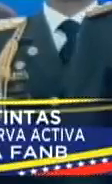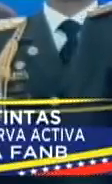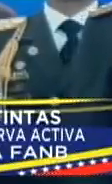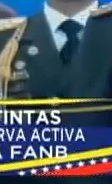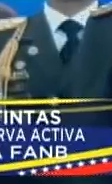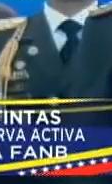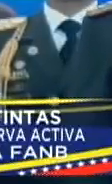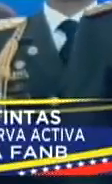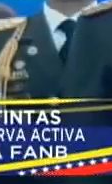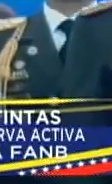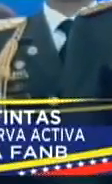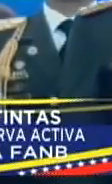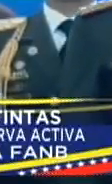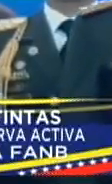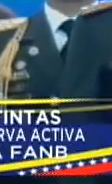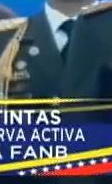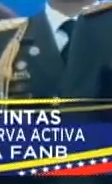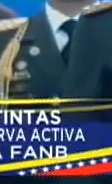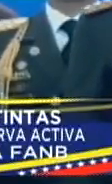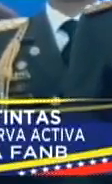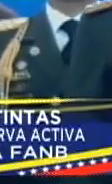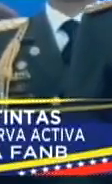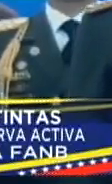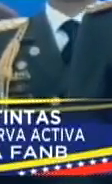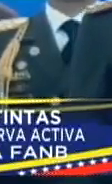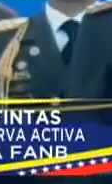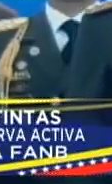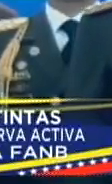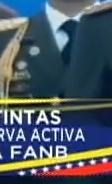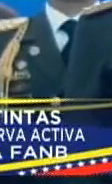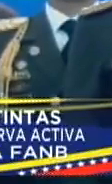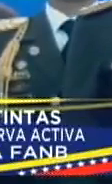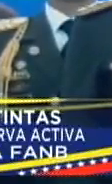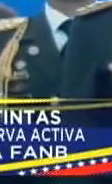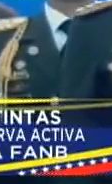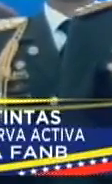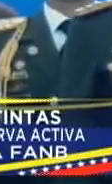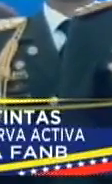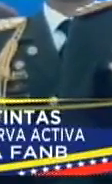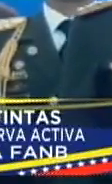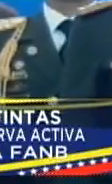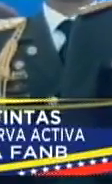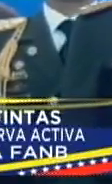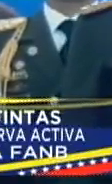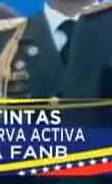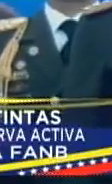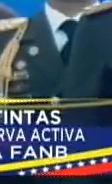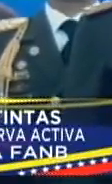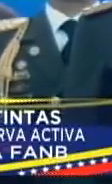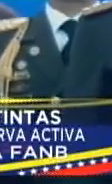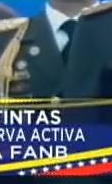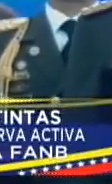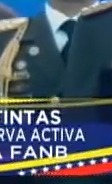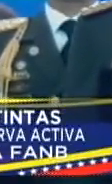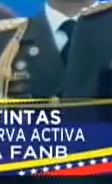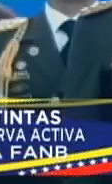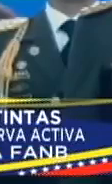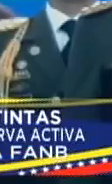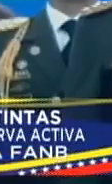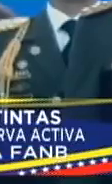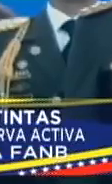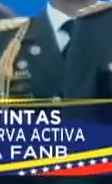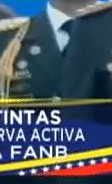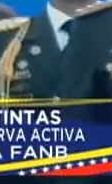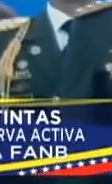Por eso he designado como nuevo comandante general del ejército al mayor